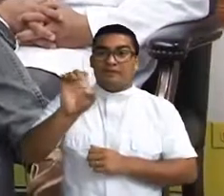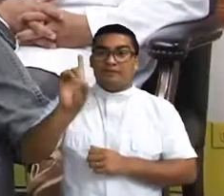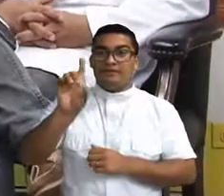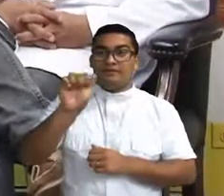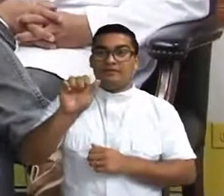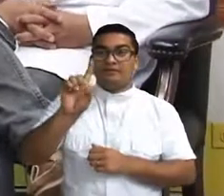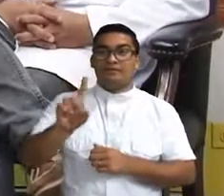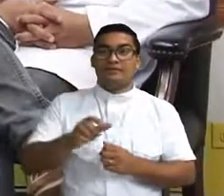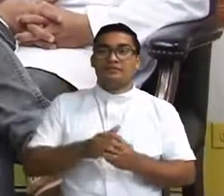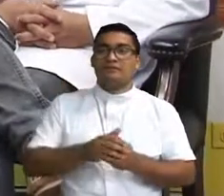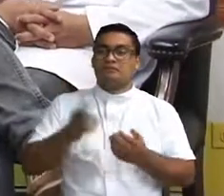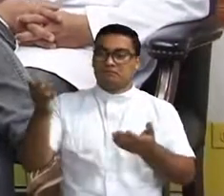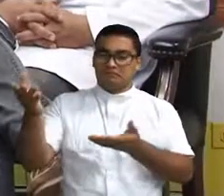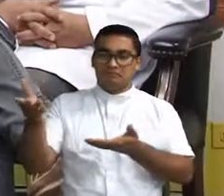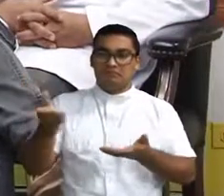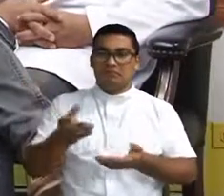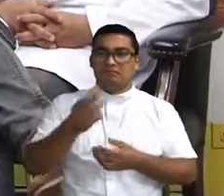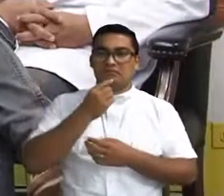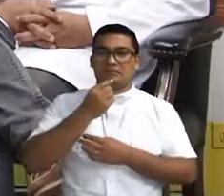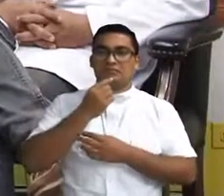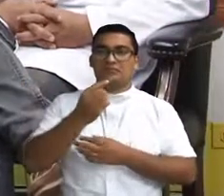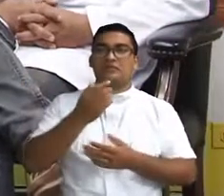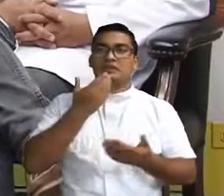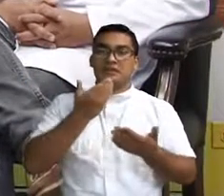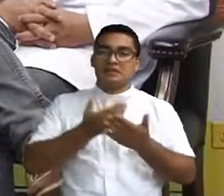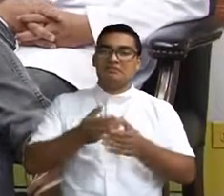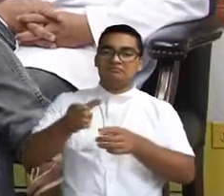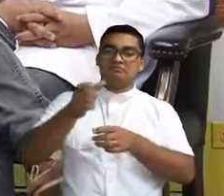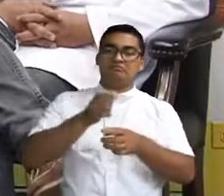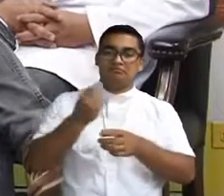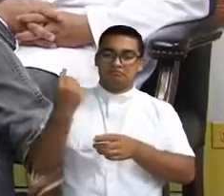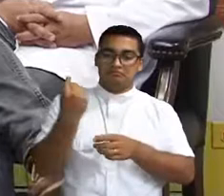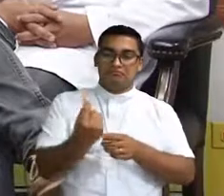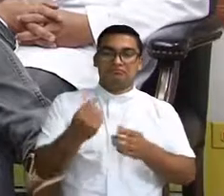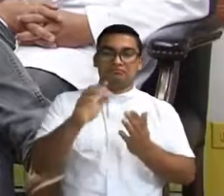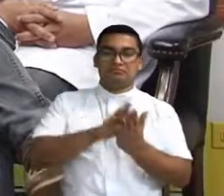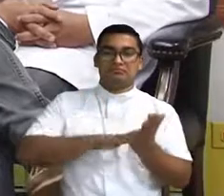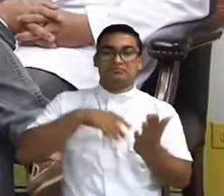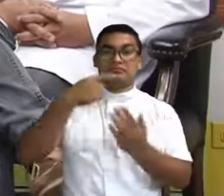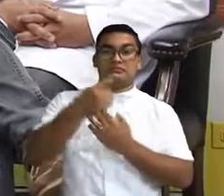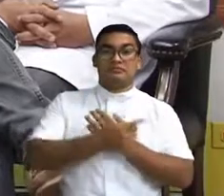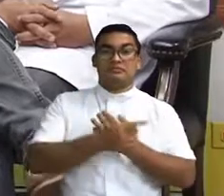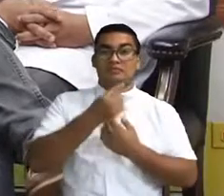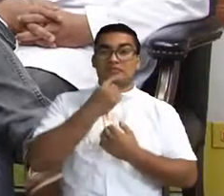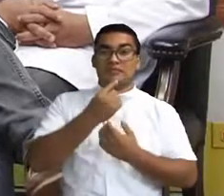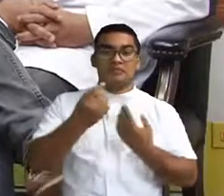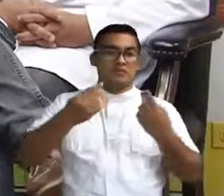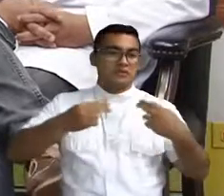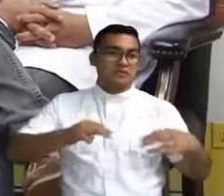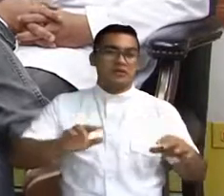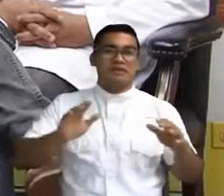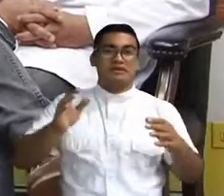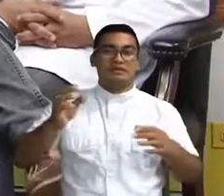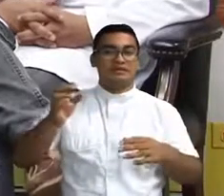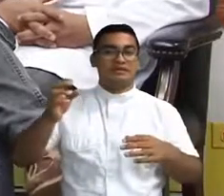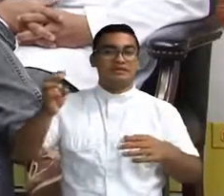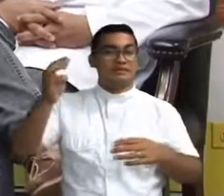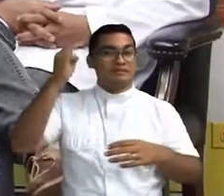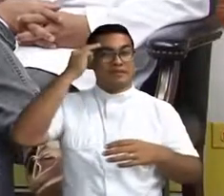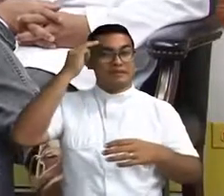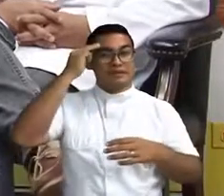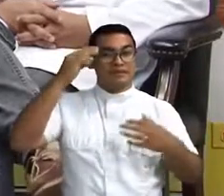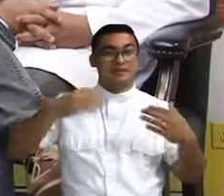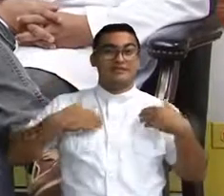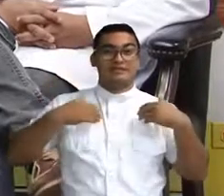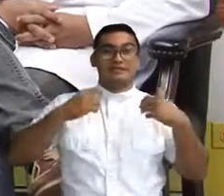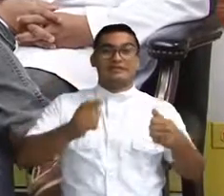Buenas tardes, muchísimas gracias por invitarme a su programa y pues, como decimos normalmente nosotros, salud mental para todos. Así